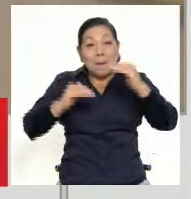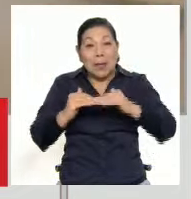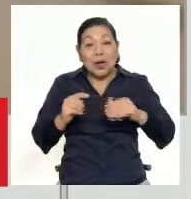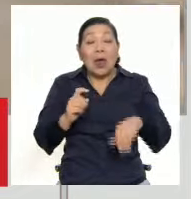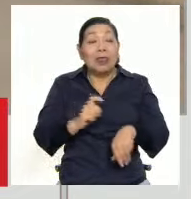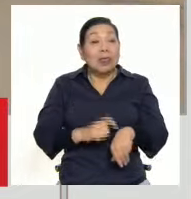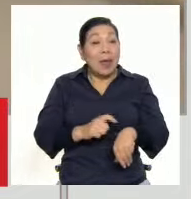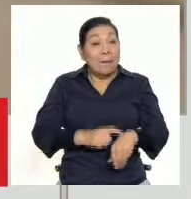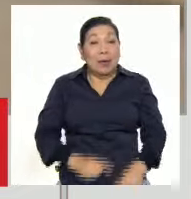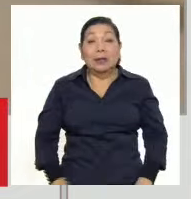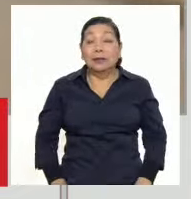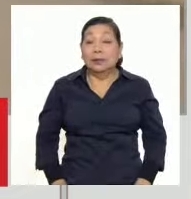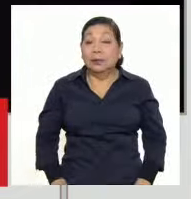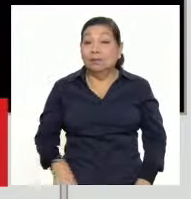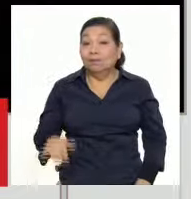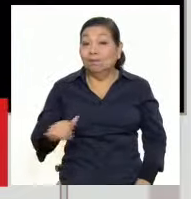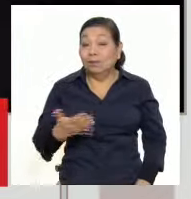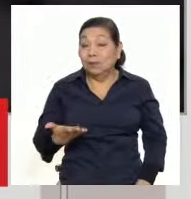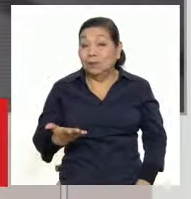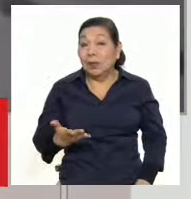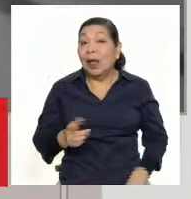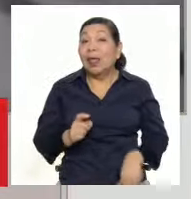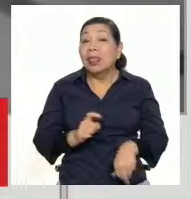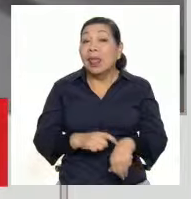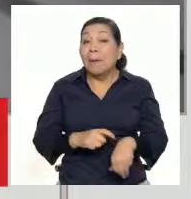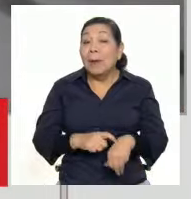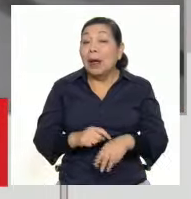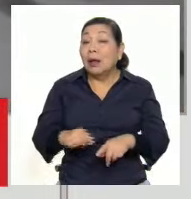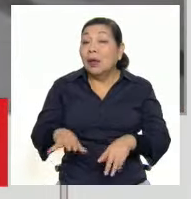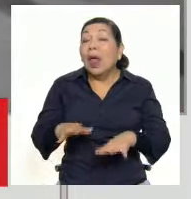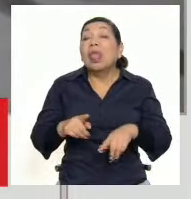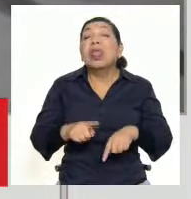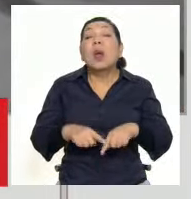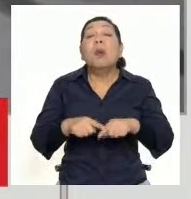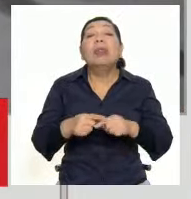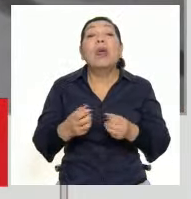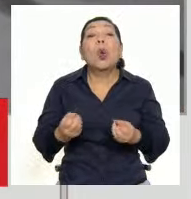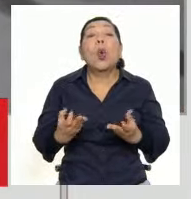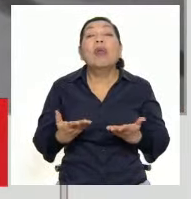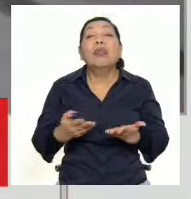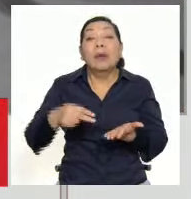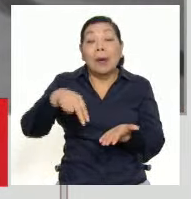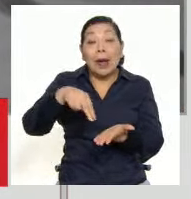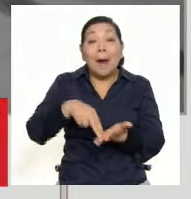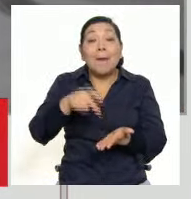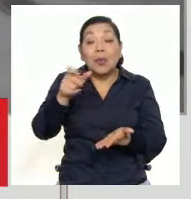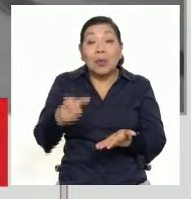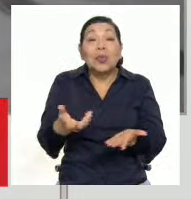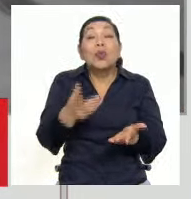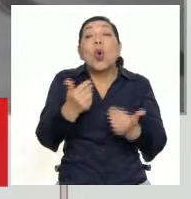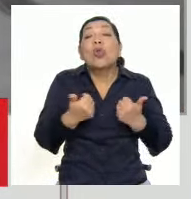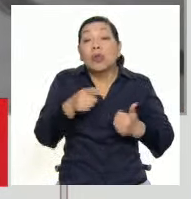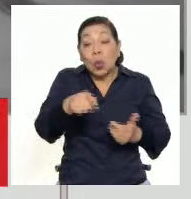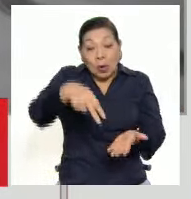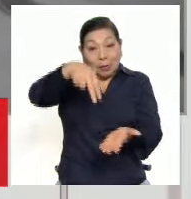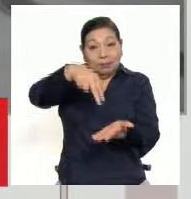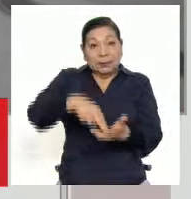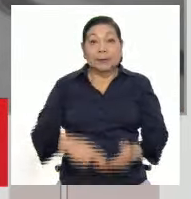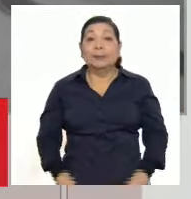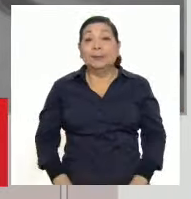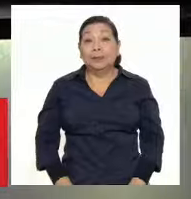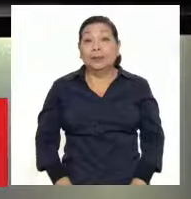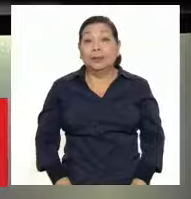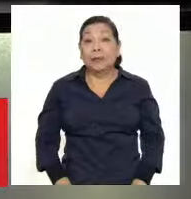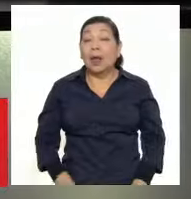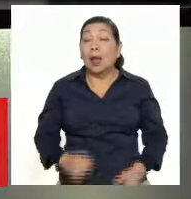Y al final volvemos a lo mismo. El tiempo de sacudimiento del suelo va a depender mucho de dónde se encuentra la persona. Esto ha ocurrido